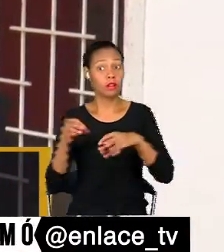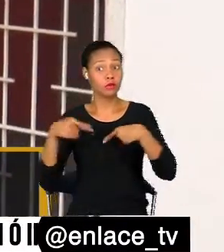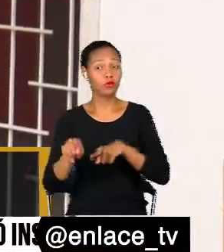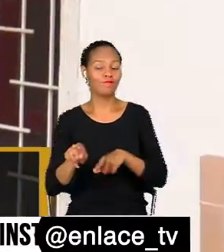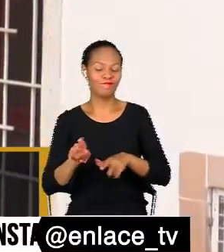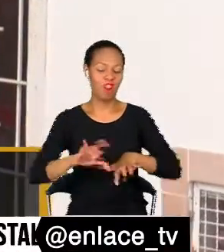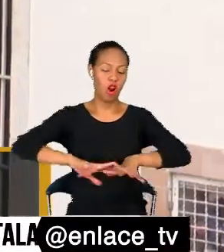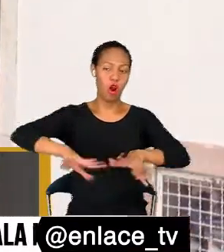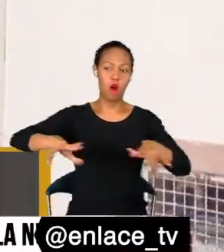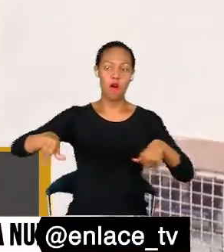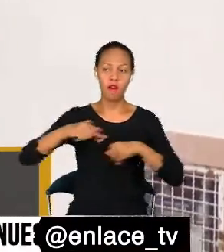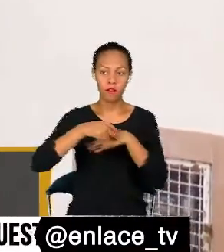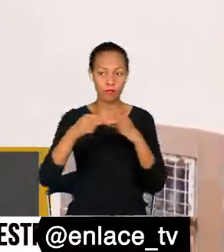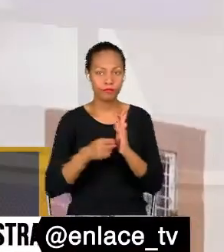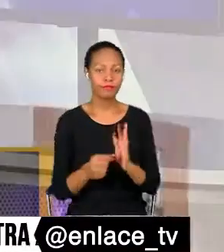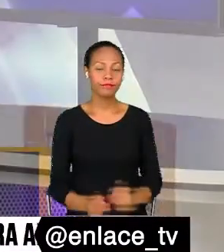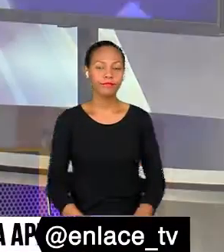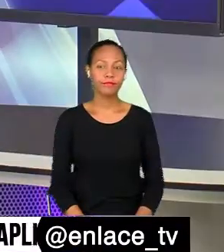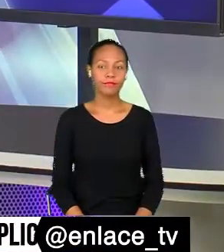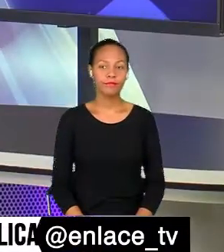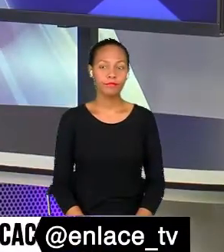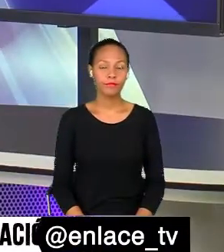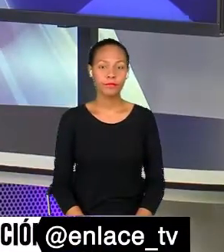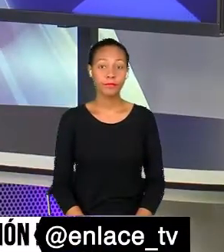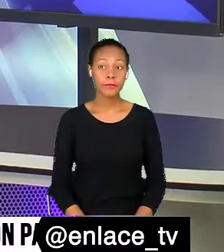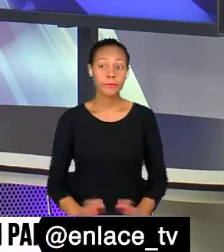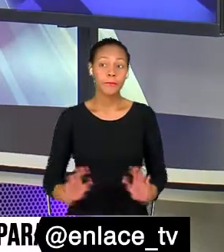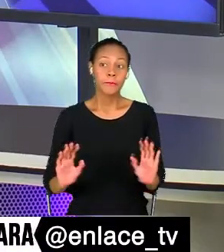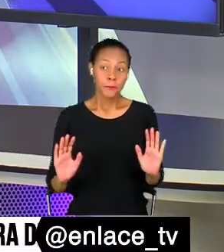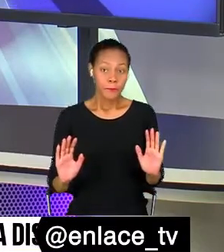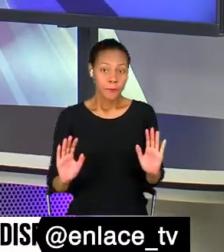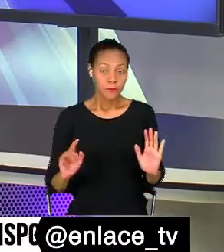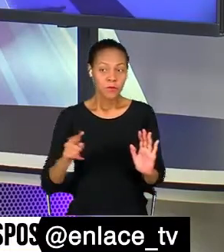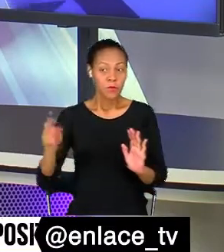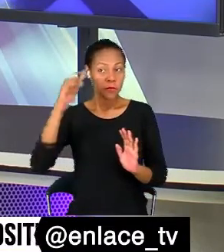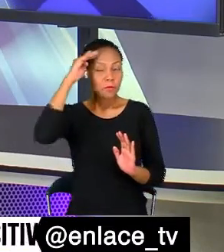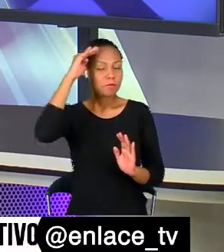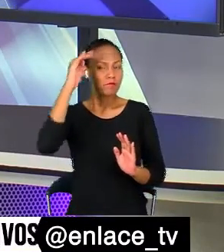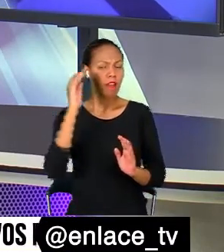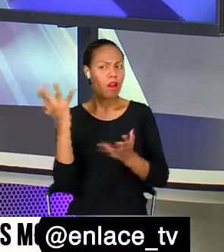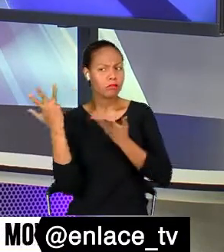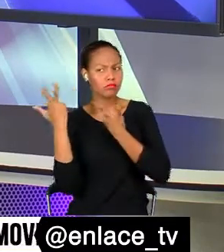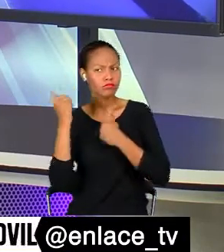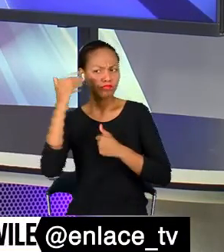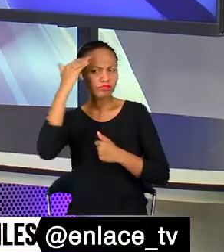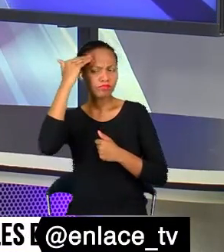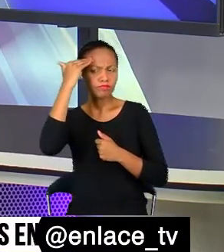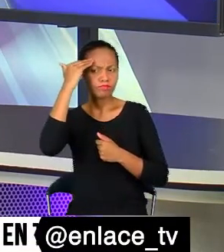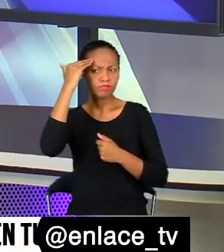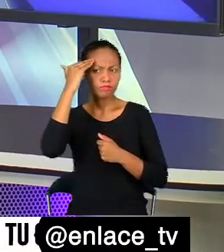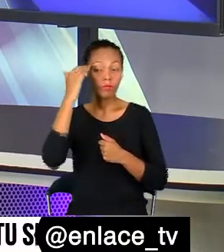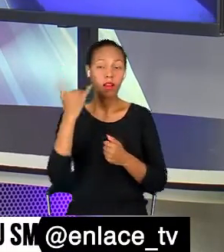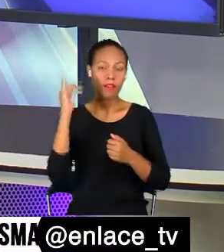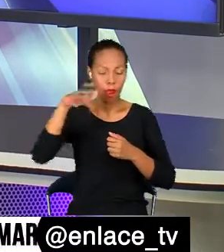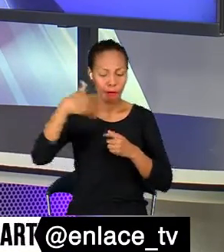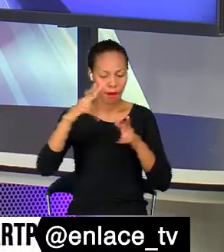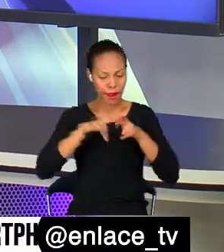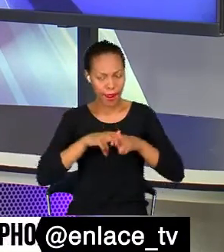barranqueños. Aunque ya el hecho es de conocimiento de las autoridades, esta es una noticia en desarrollo y la ampliaremos en